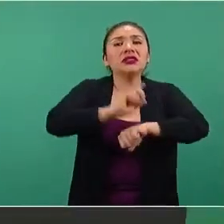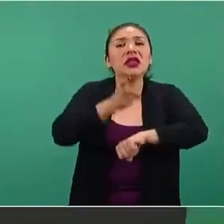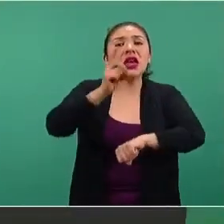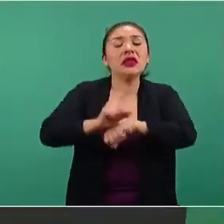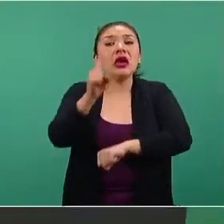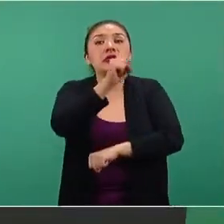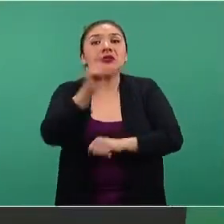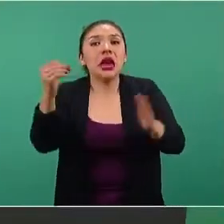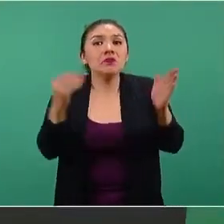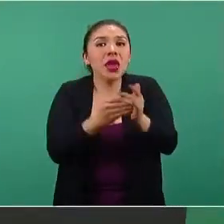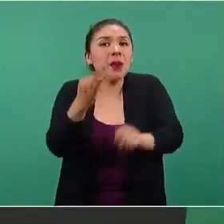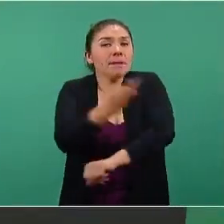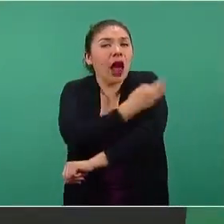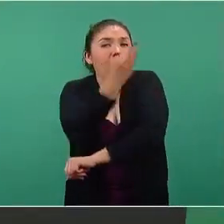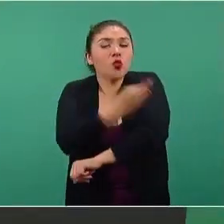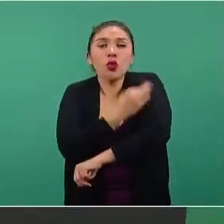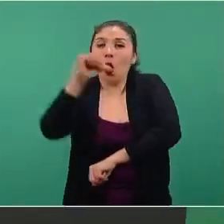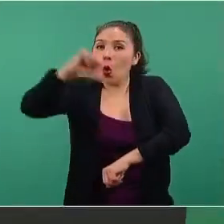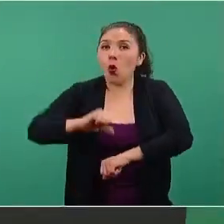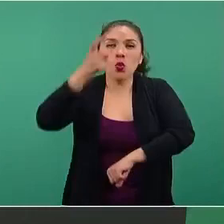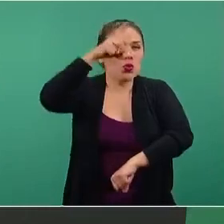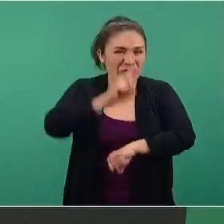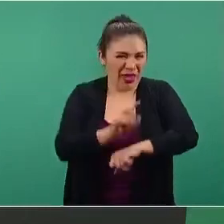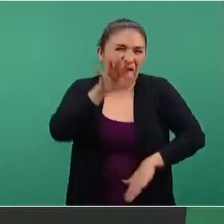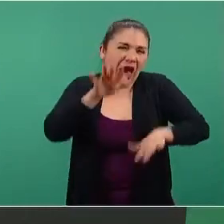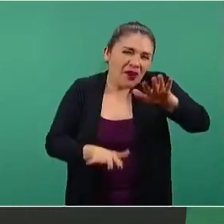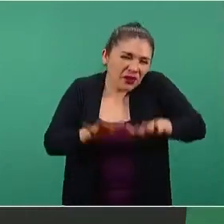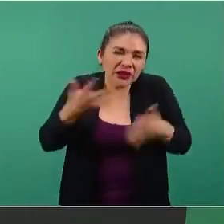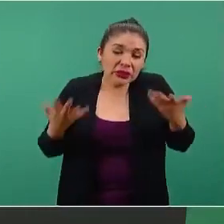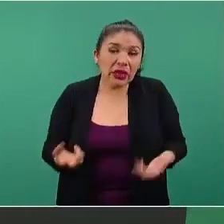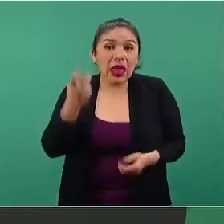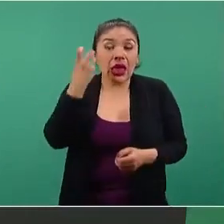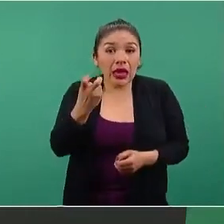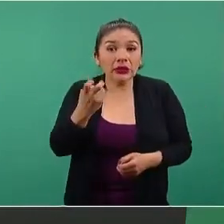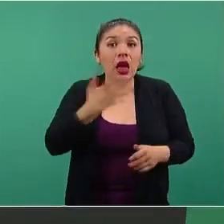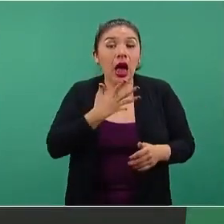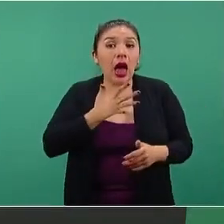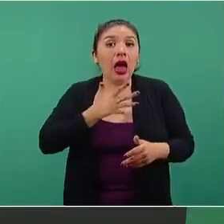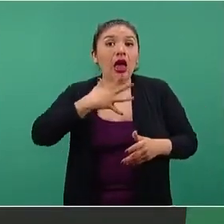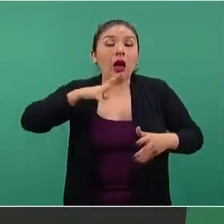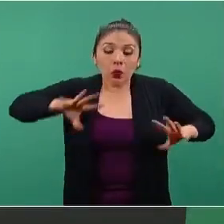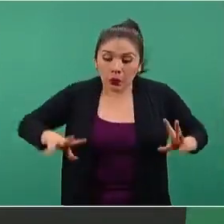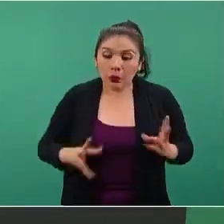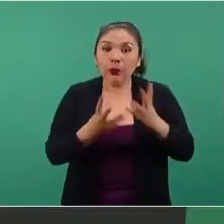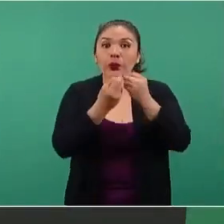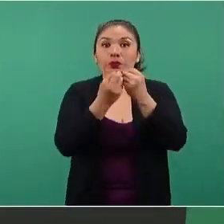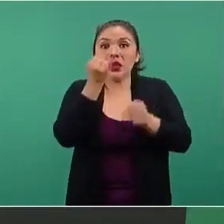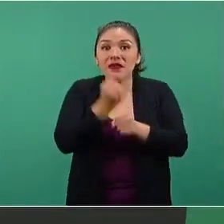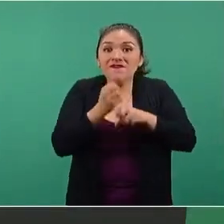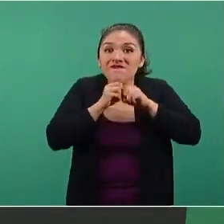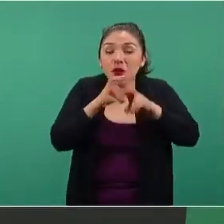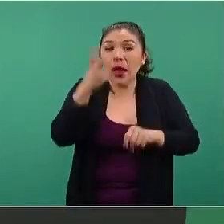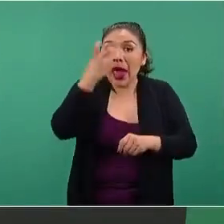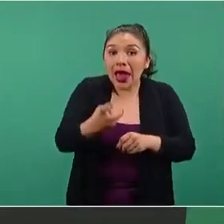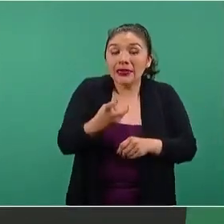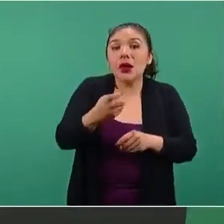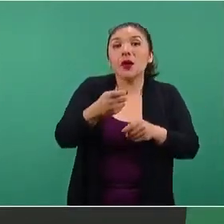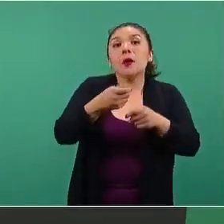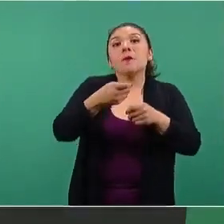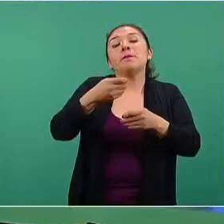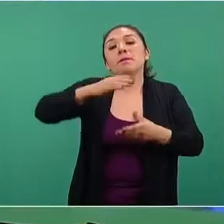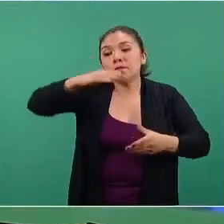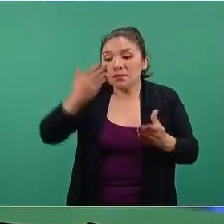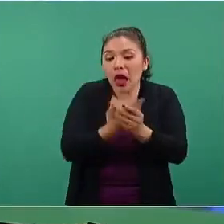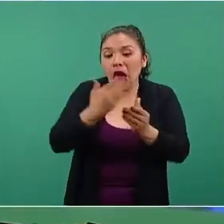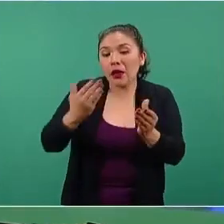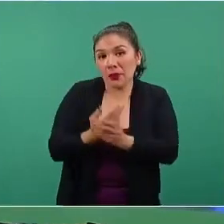de 100,000 dosis aplicadas, hay un concentrado que se envía para hacer